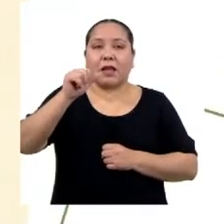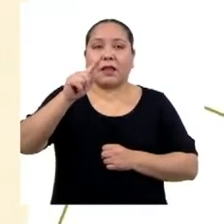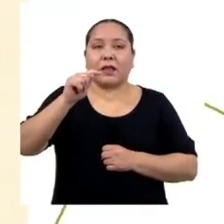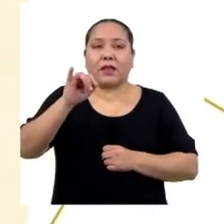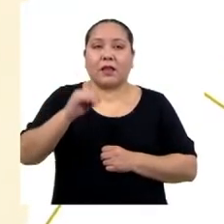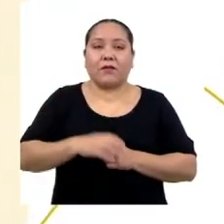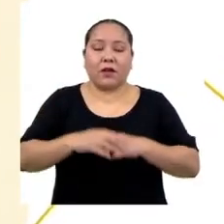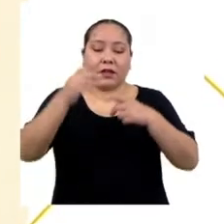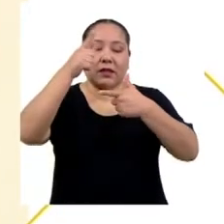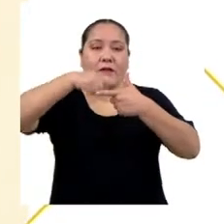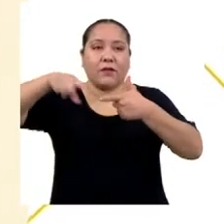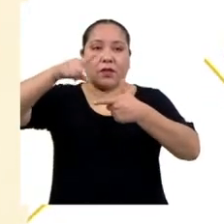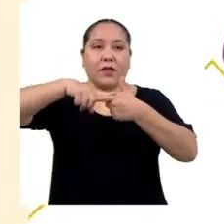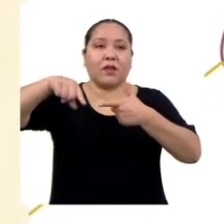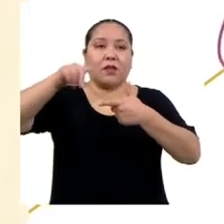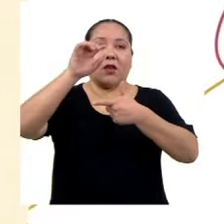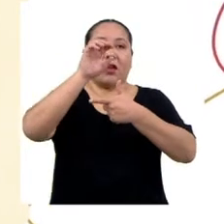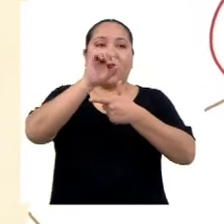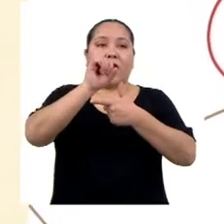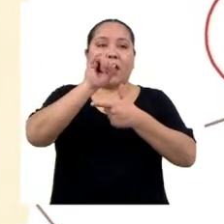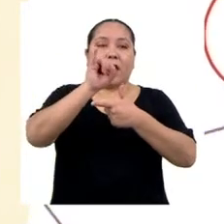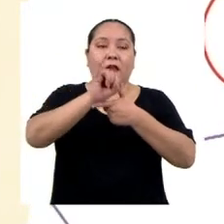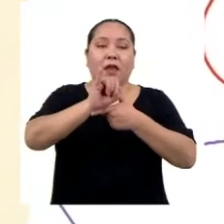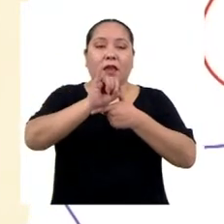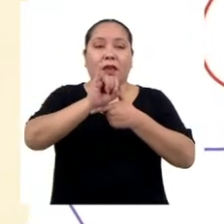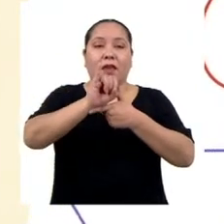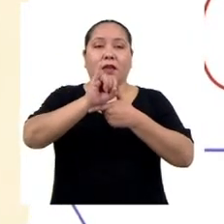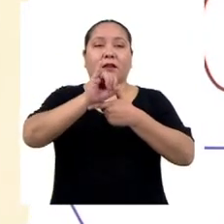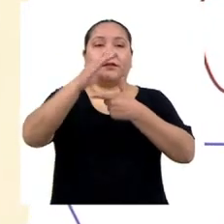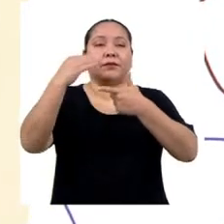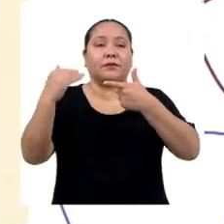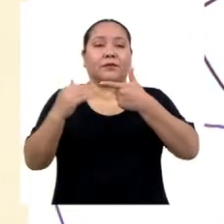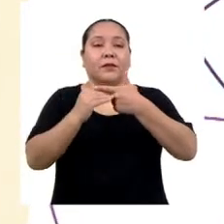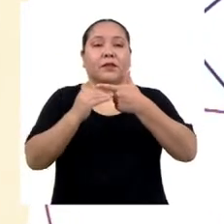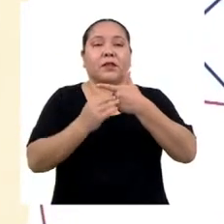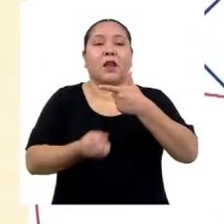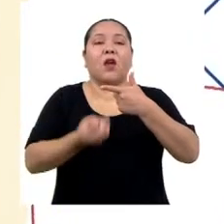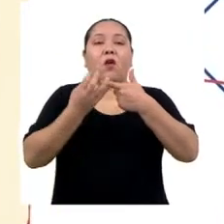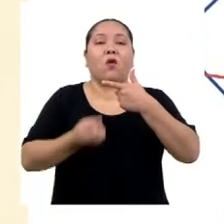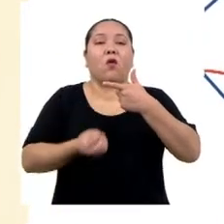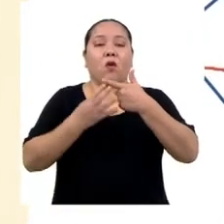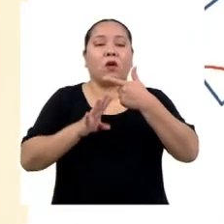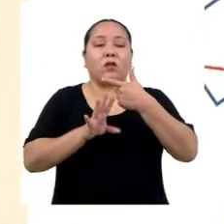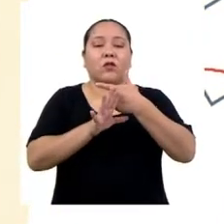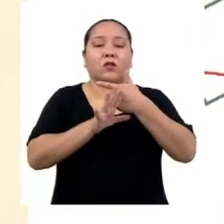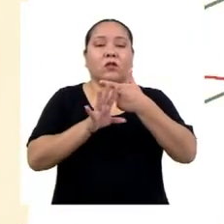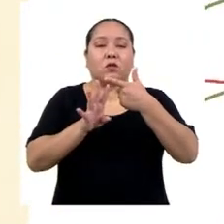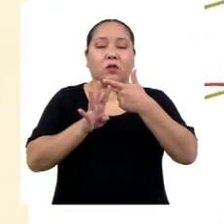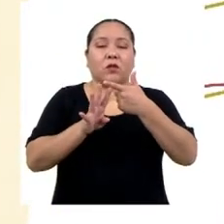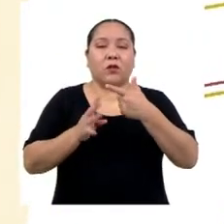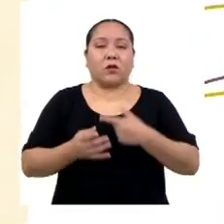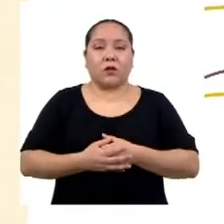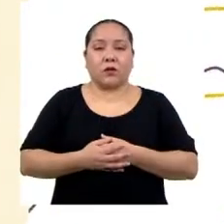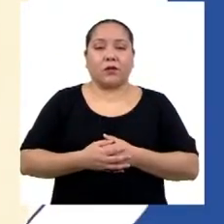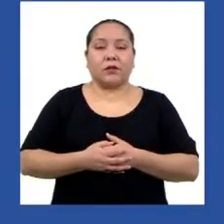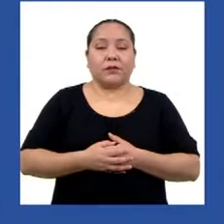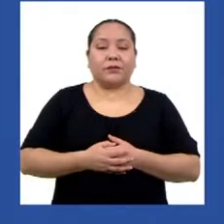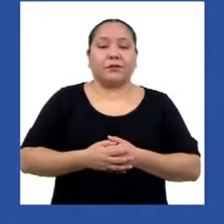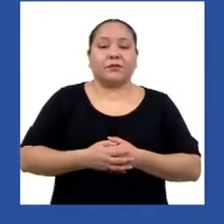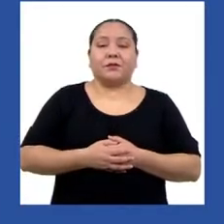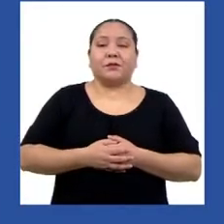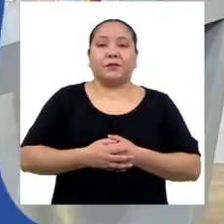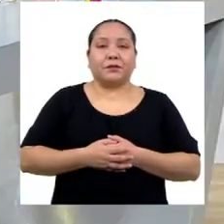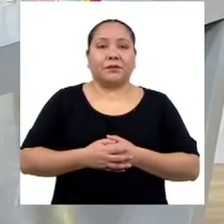la frecuencia absoluta f sub i entre el total de valores que componen la muestra, que es 54.